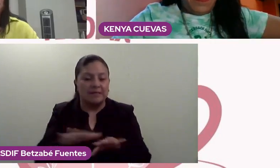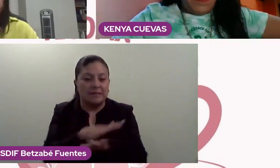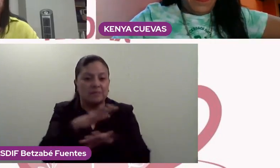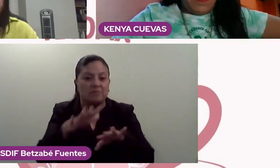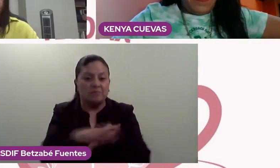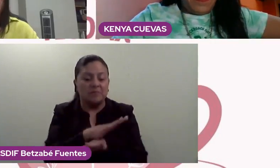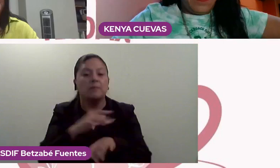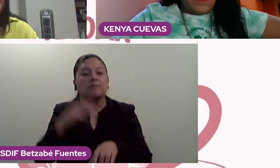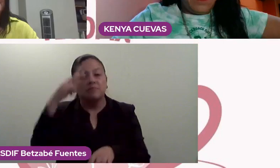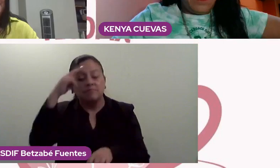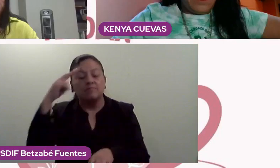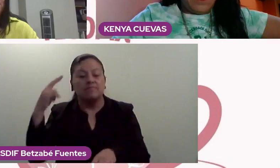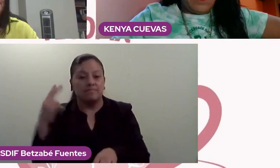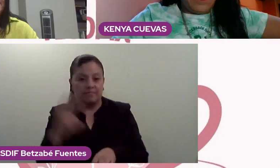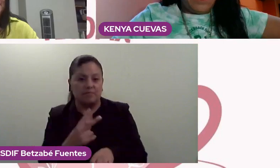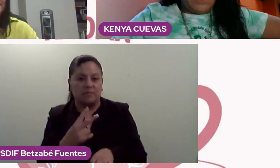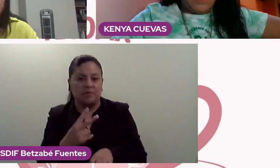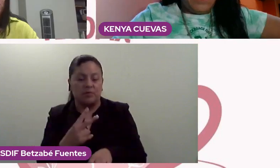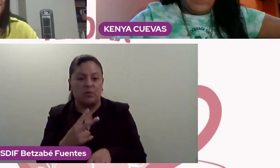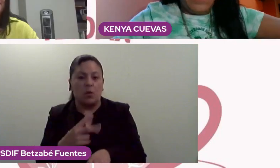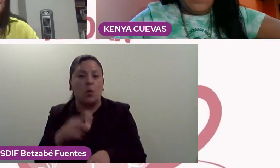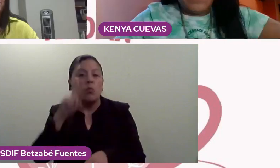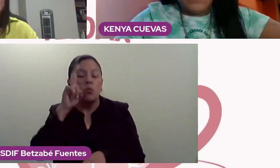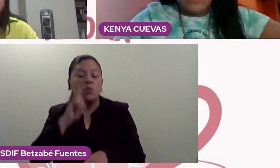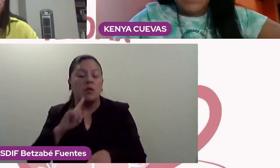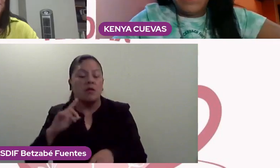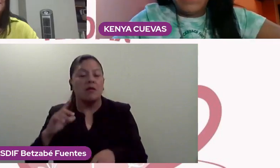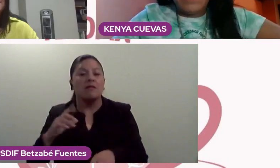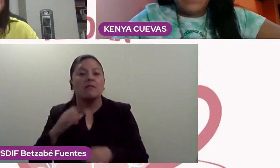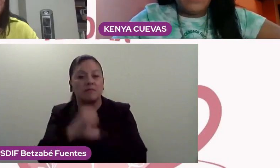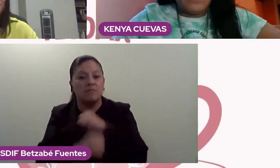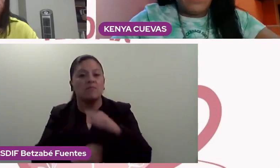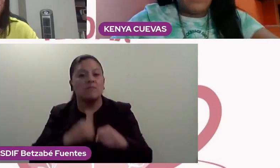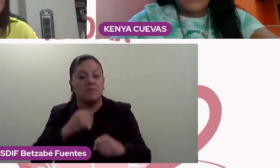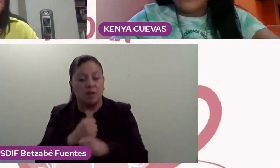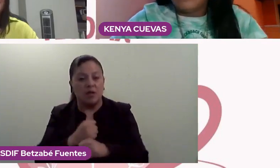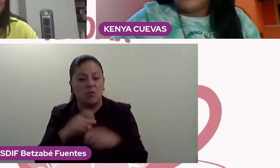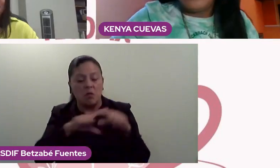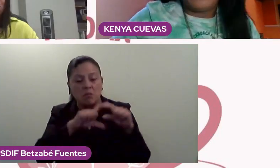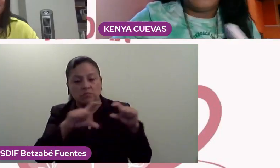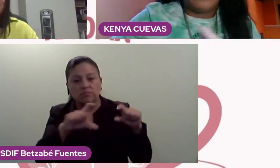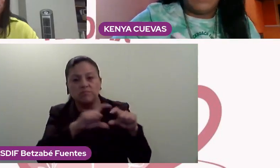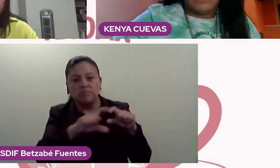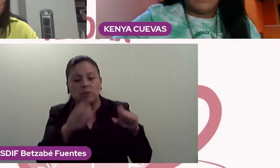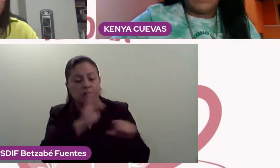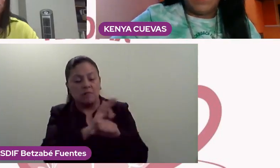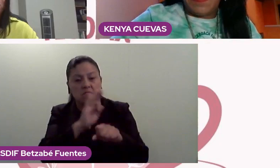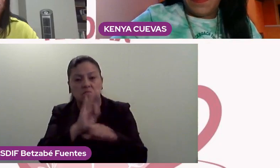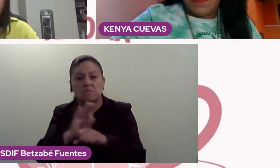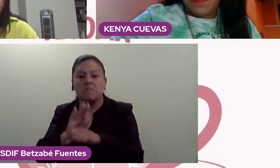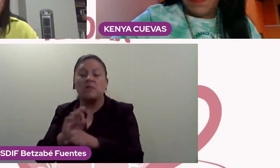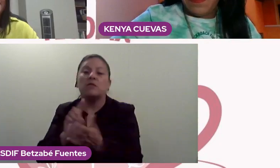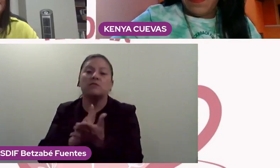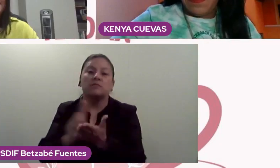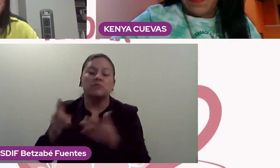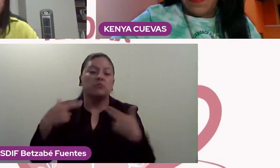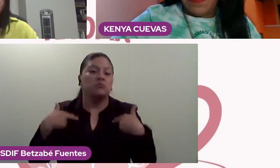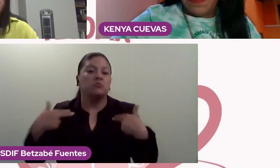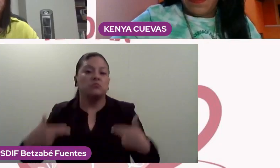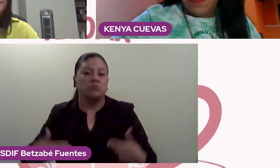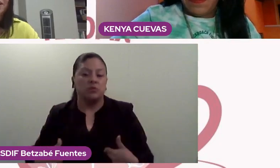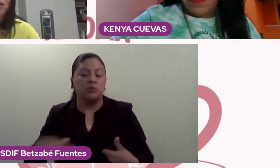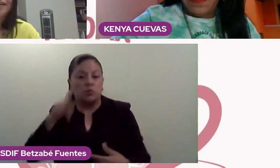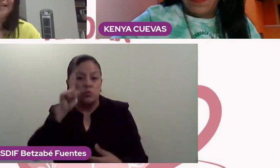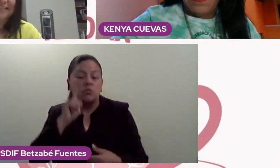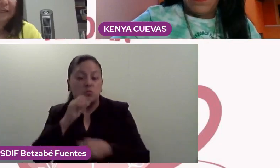Ciudad de México como Mujer del Año en la categoría de defensores y defensoras de los derechos humanos. Mujer del Año